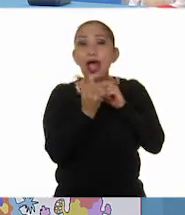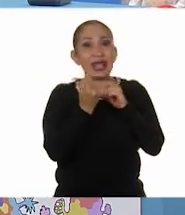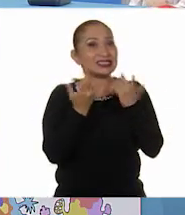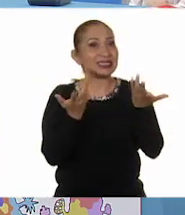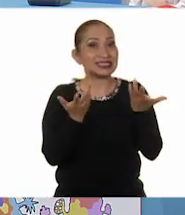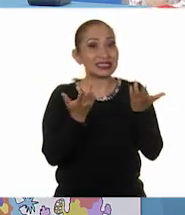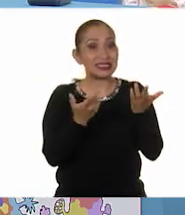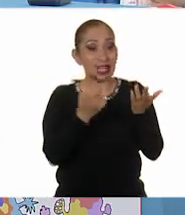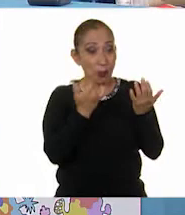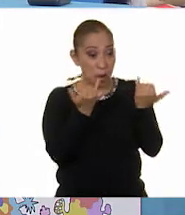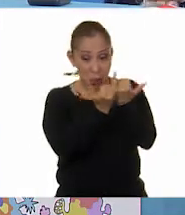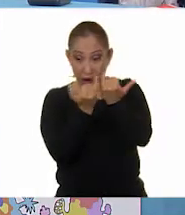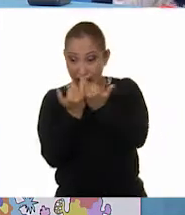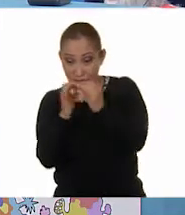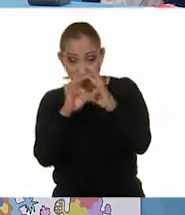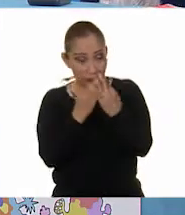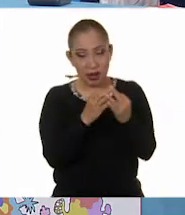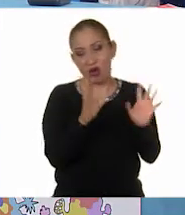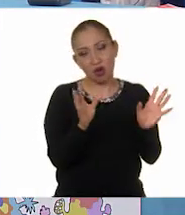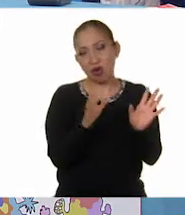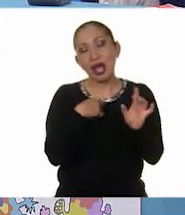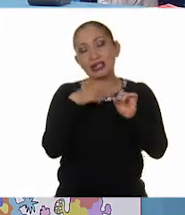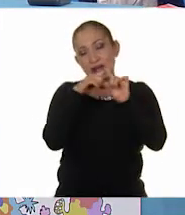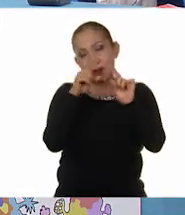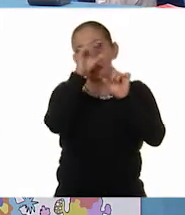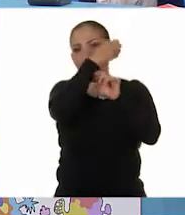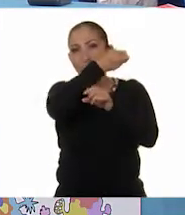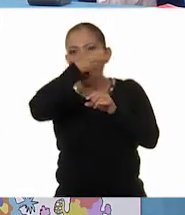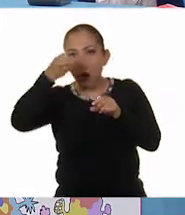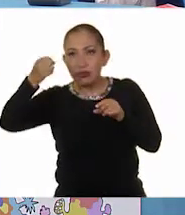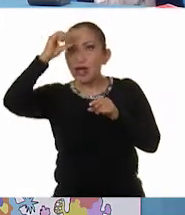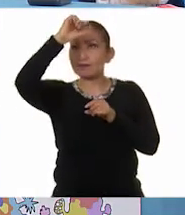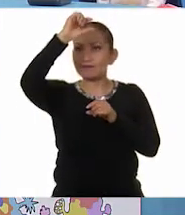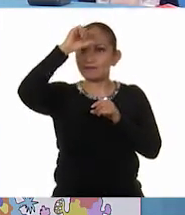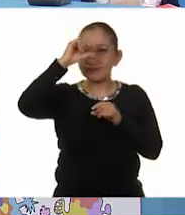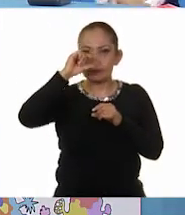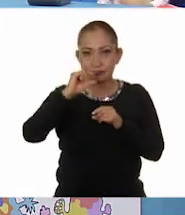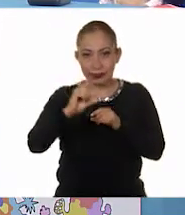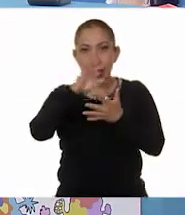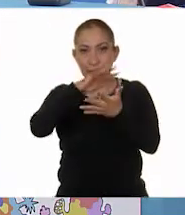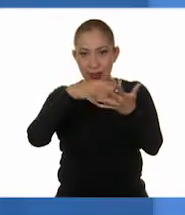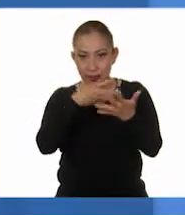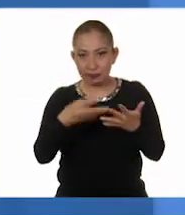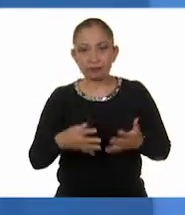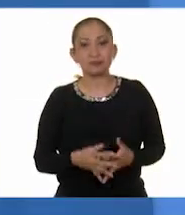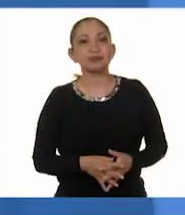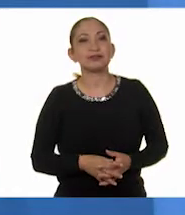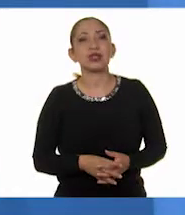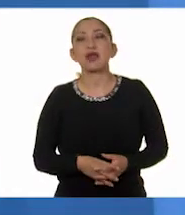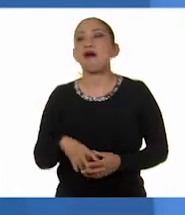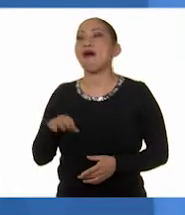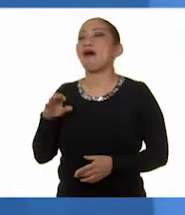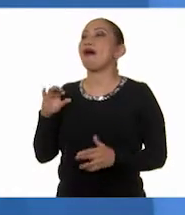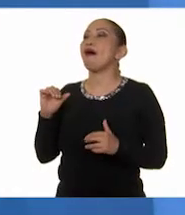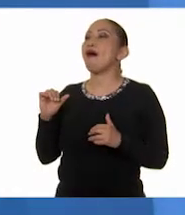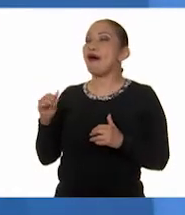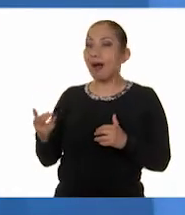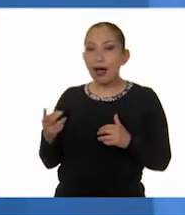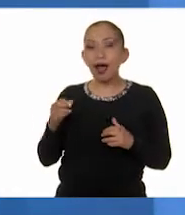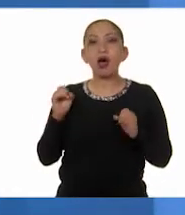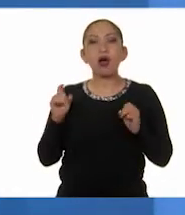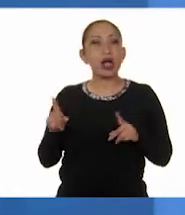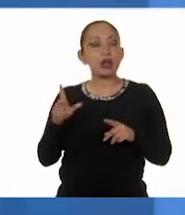las presentaciones y por eso se presentan y organizan de esta manera en la tabla. Ah, maestra,